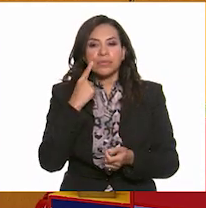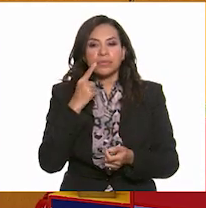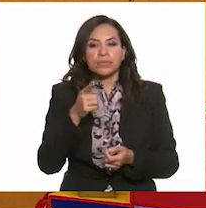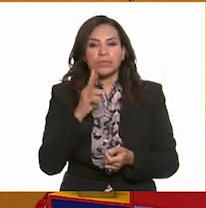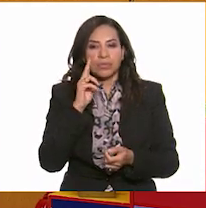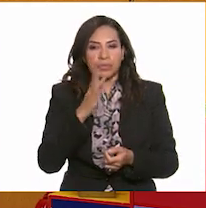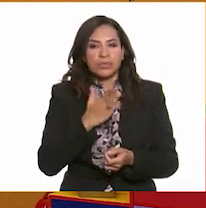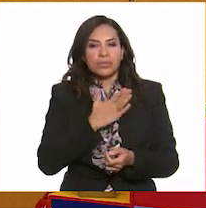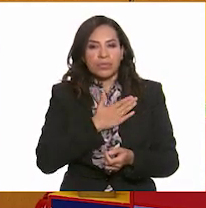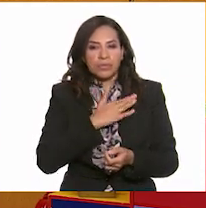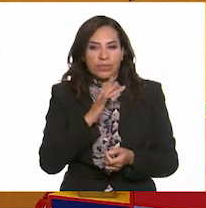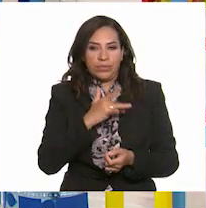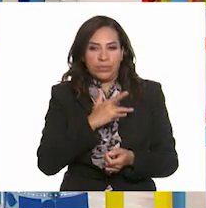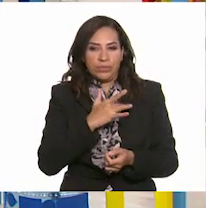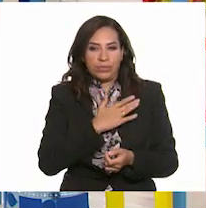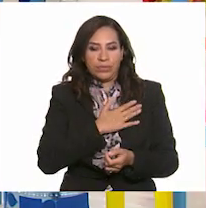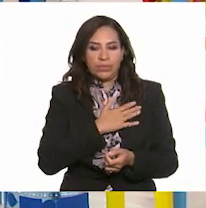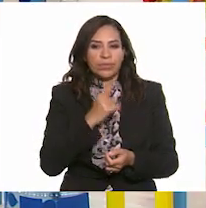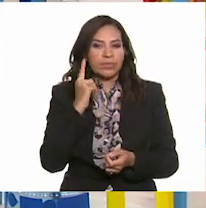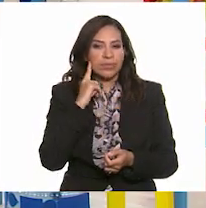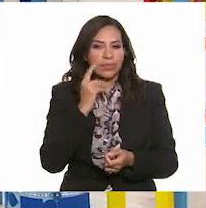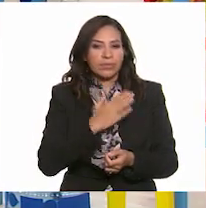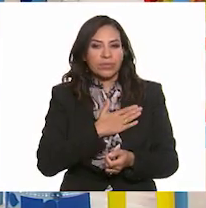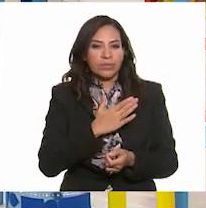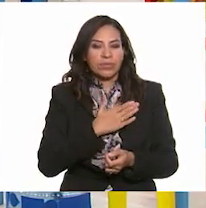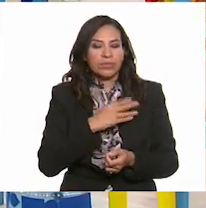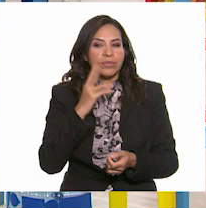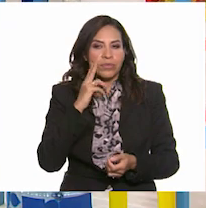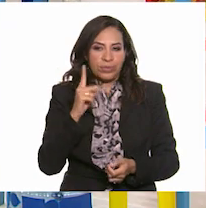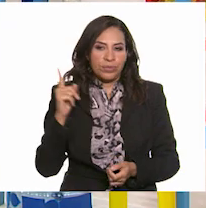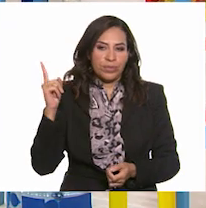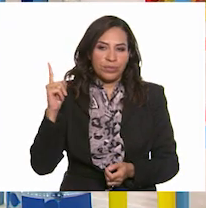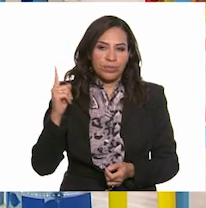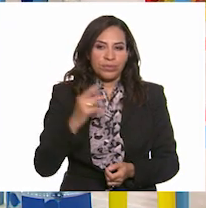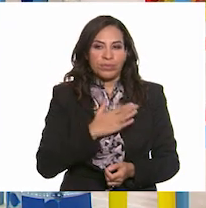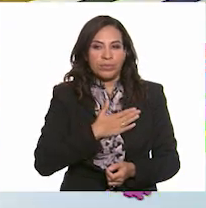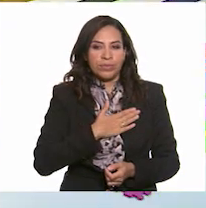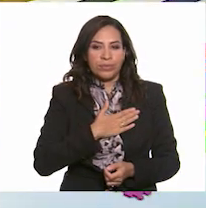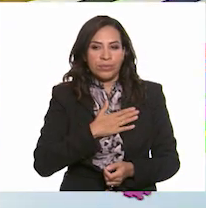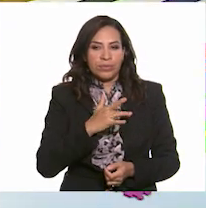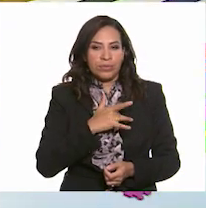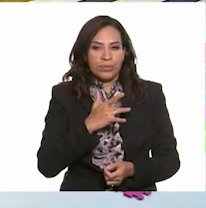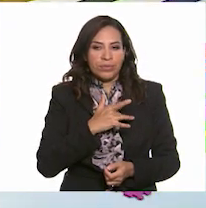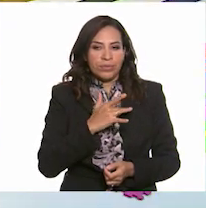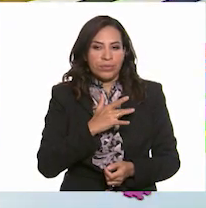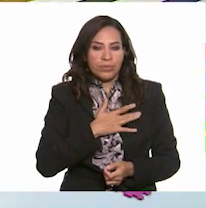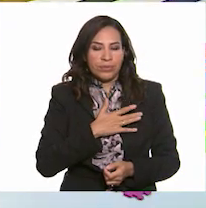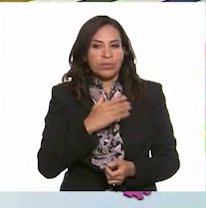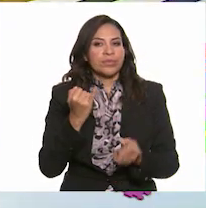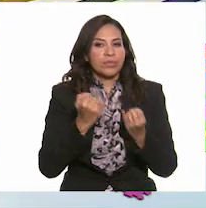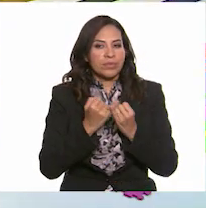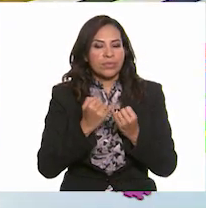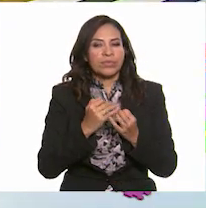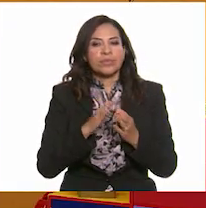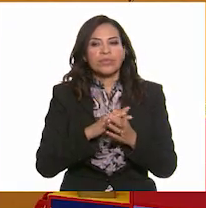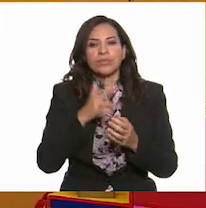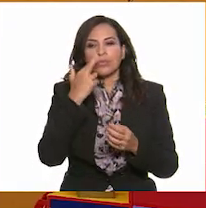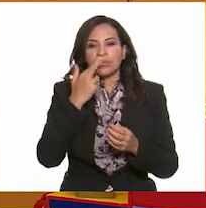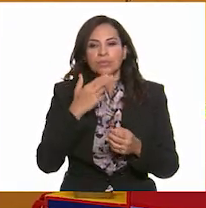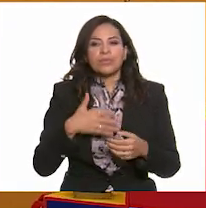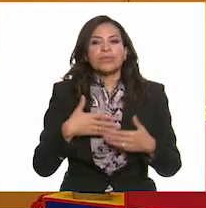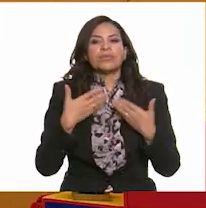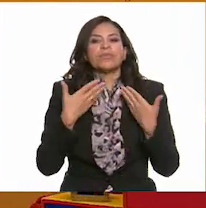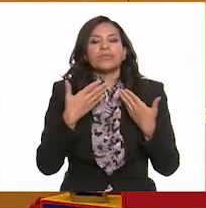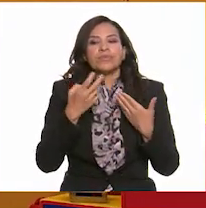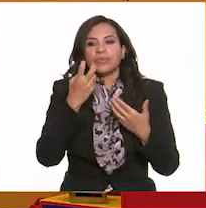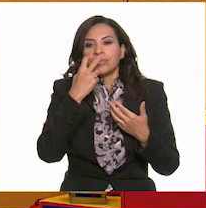la mano en el corazón. A ver. Y escucha tus latidos. ¿Los oyes? Cierto, aquí están. También respira hondo.